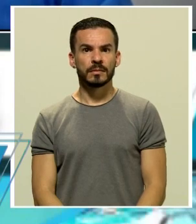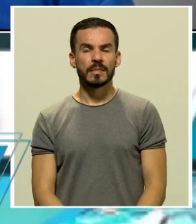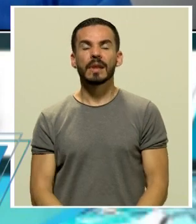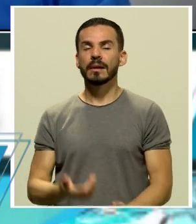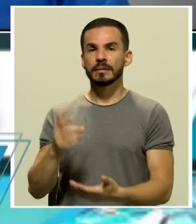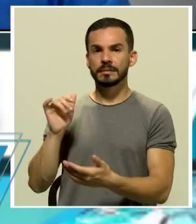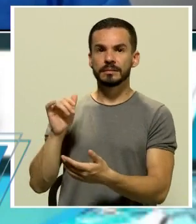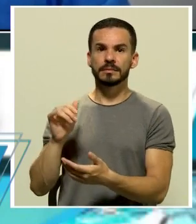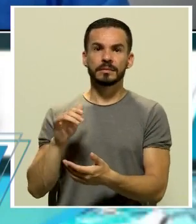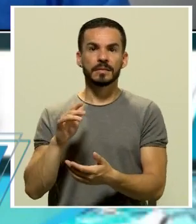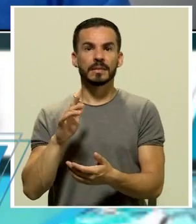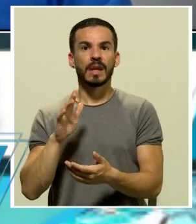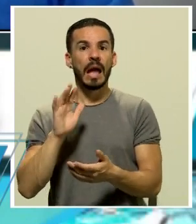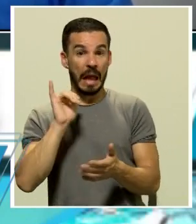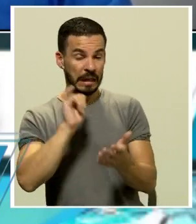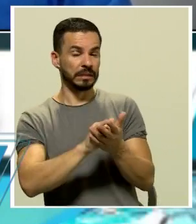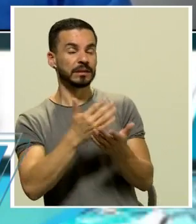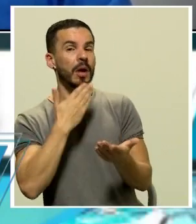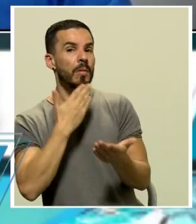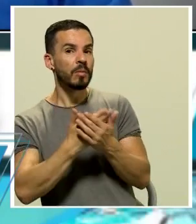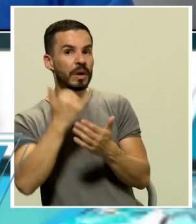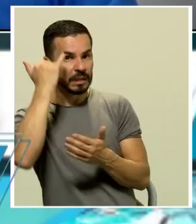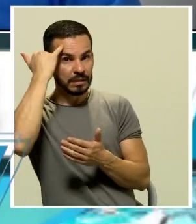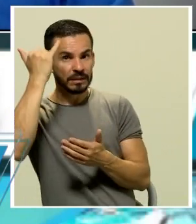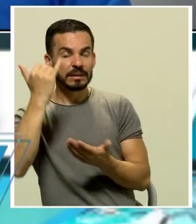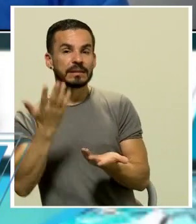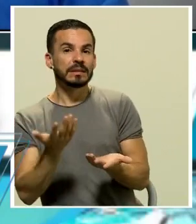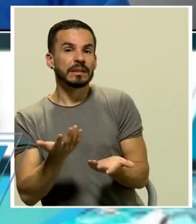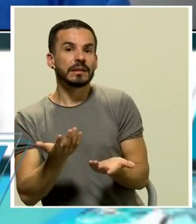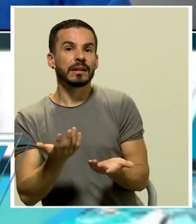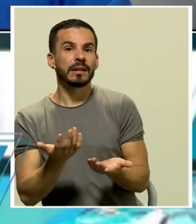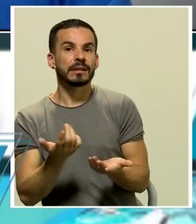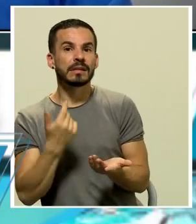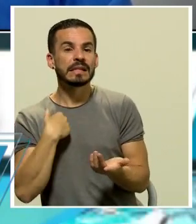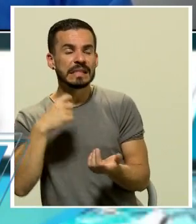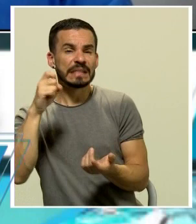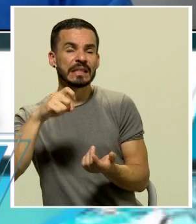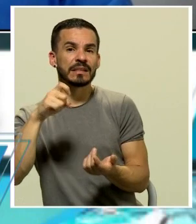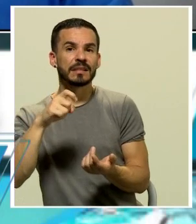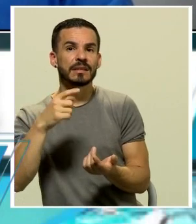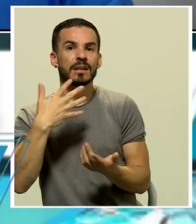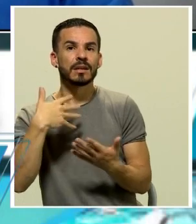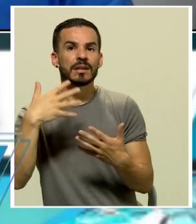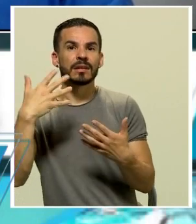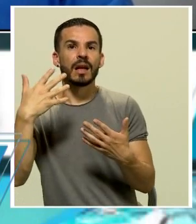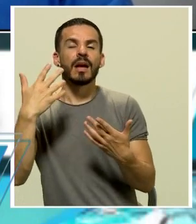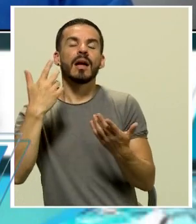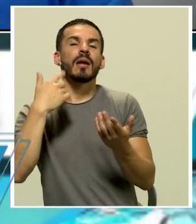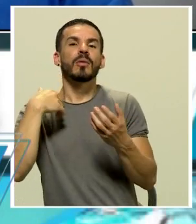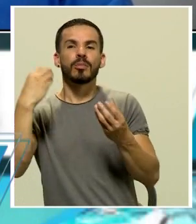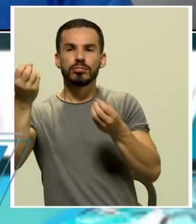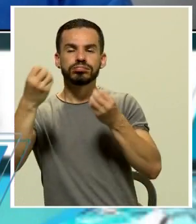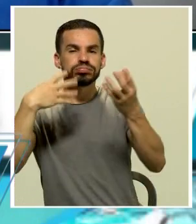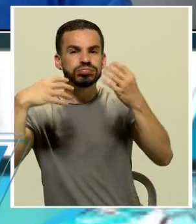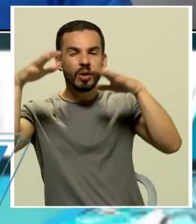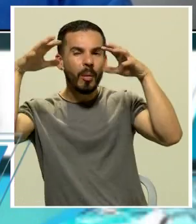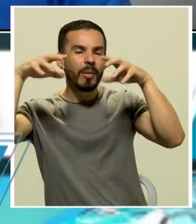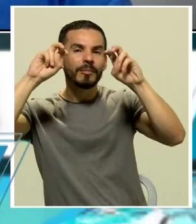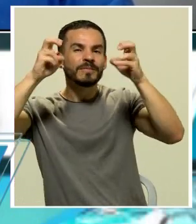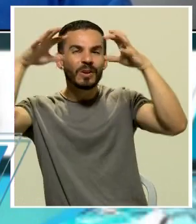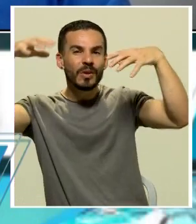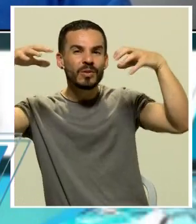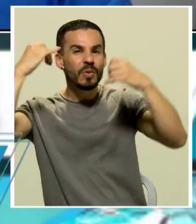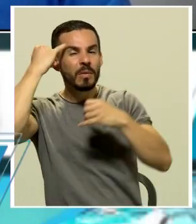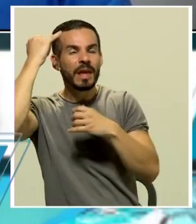Así es. Es una idea. Son buenas ideas y se necesita una lluvia de ideas porque la